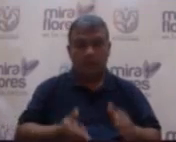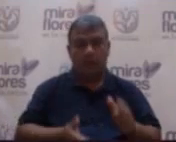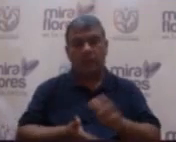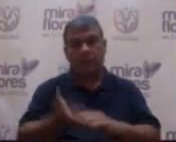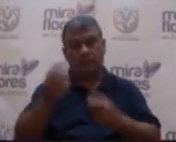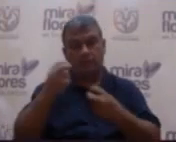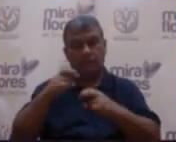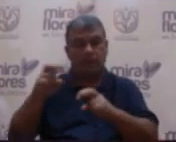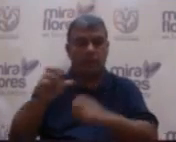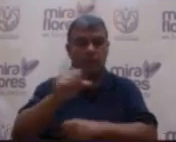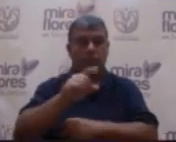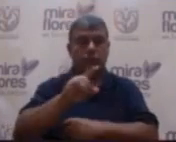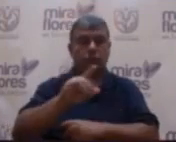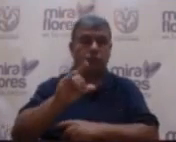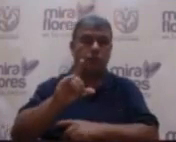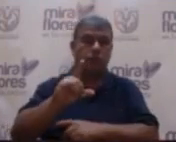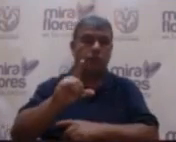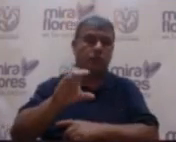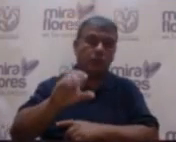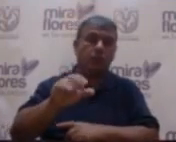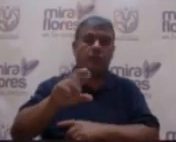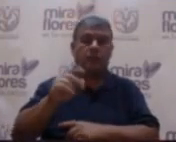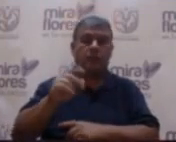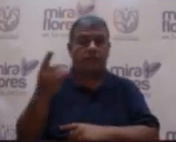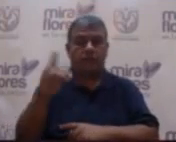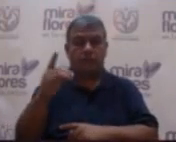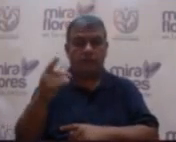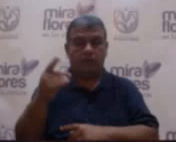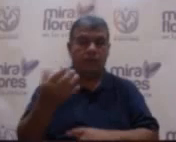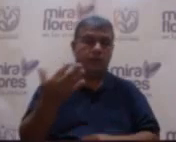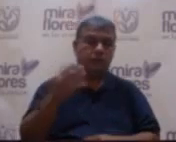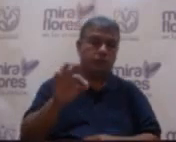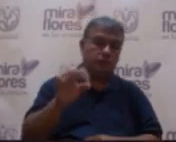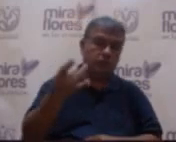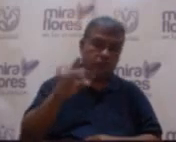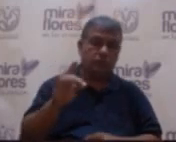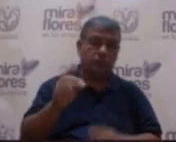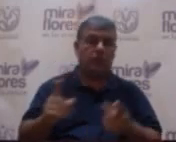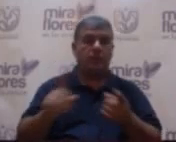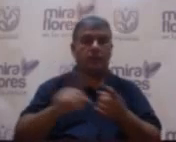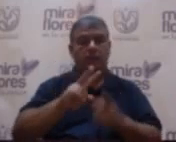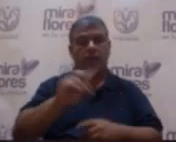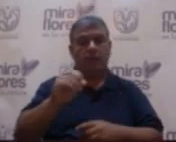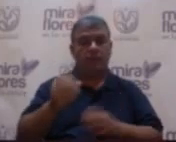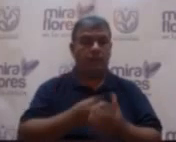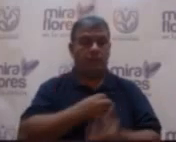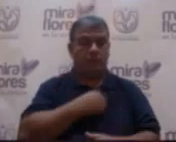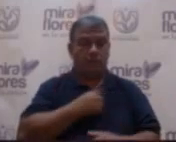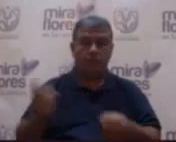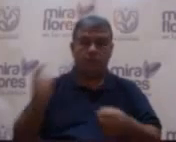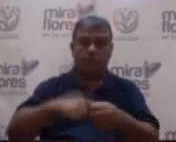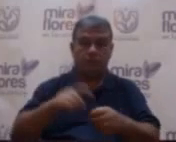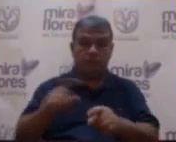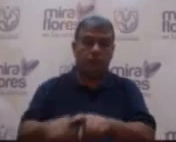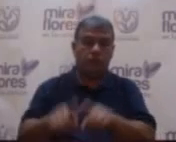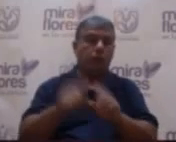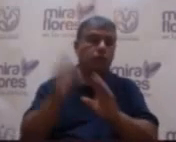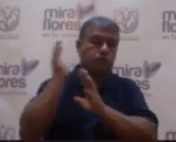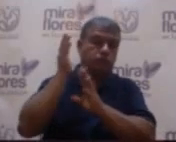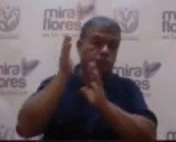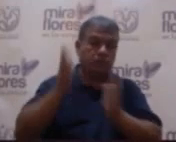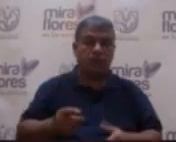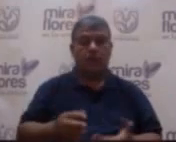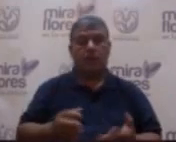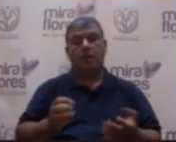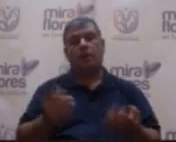ciudad de Sucre, Bolivia, del 18 al 20 de mayo del 2016 inclusive, a fin que participe como conferencista en el